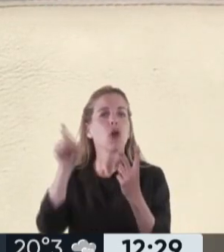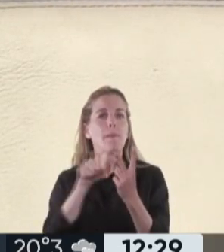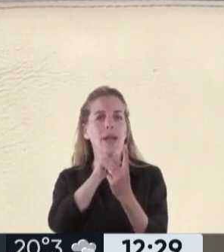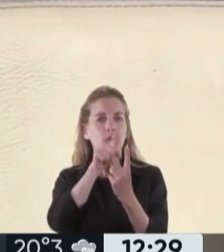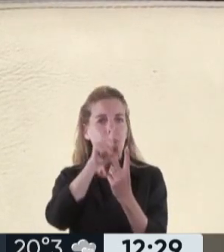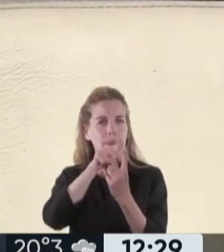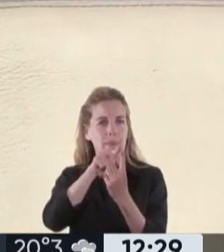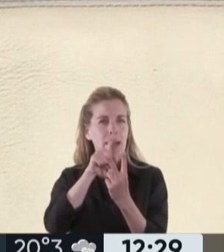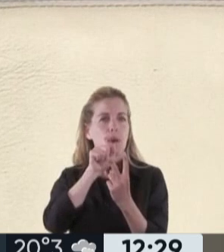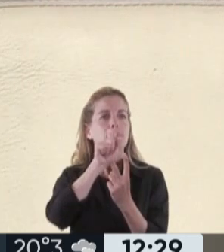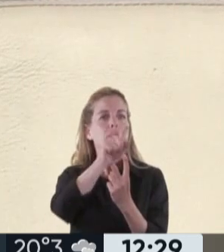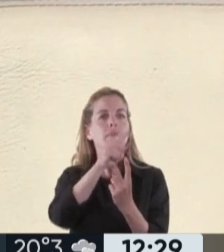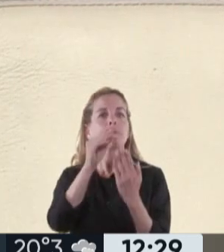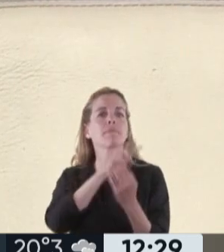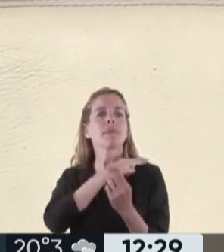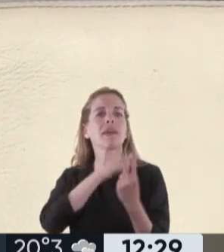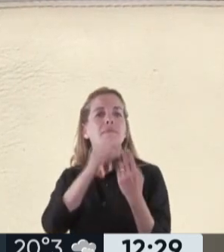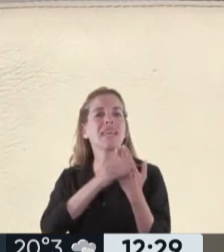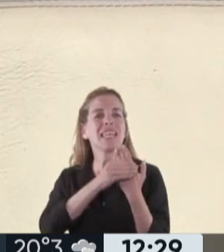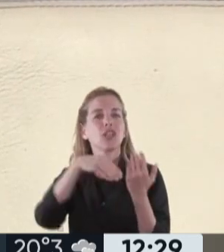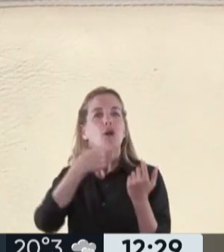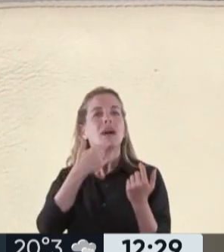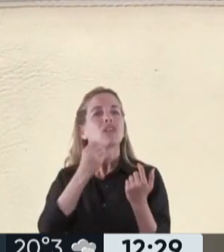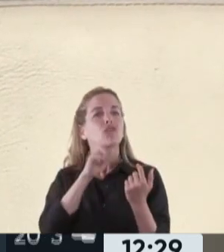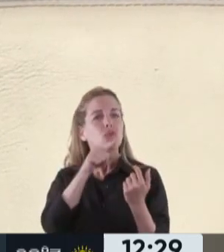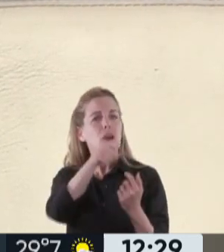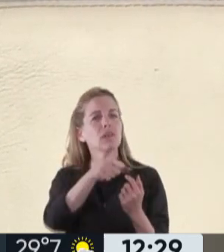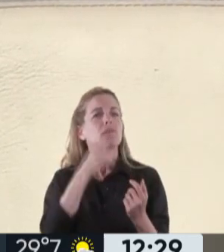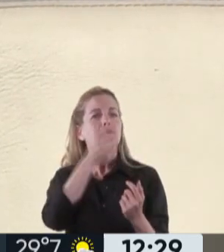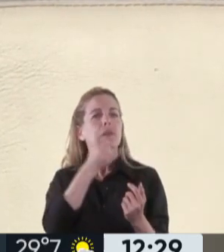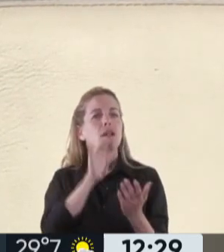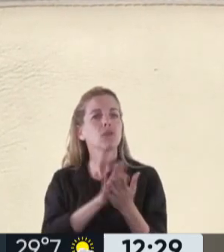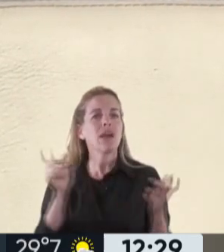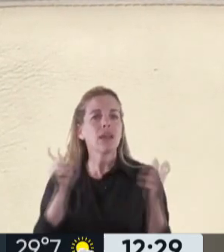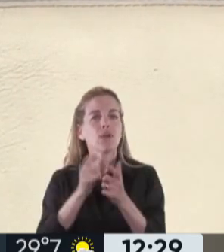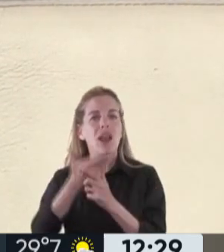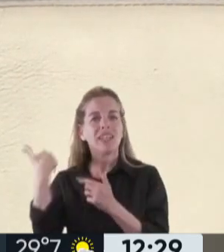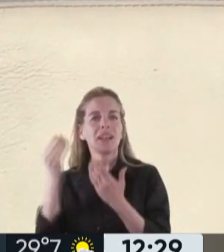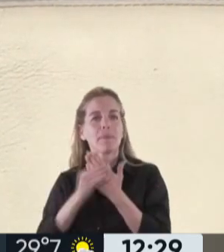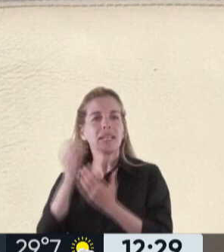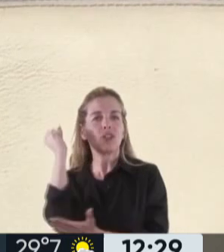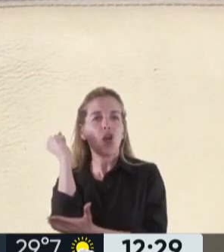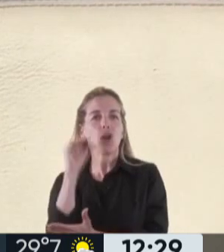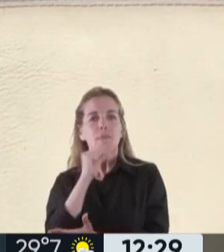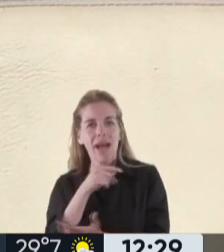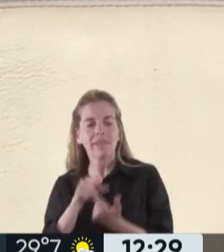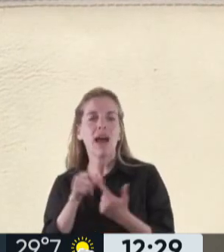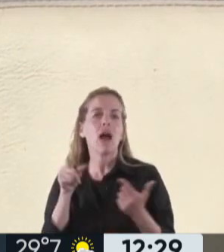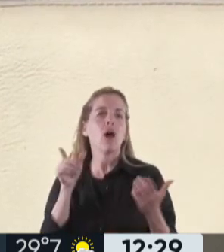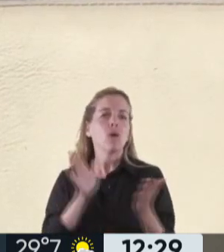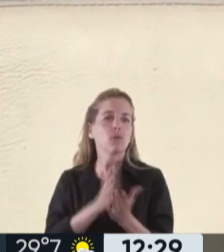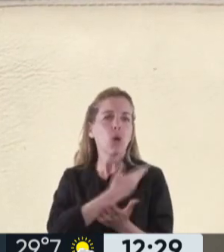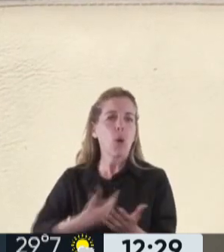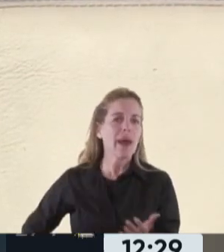La primera para el jefe de gabinete, Juan Mansur. Usted hacía referencia a la reunión que tuvo ayer el ministro de Economía Massa con gobernadores del